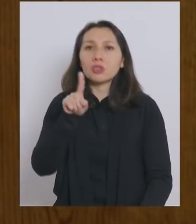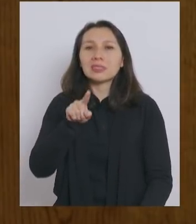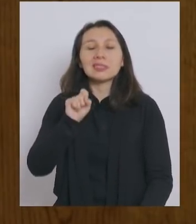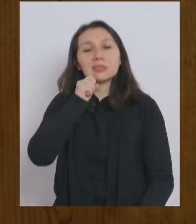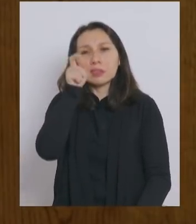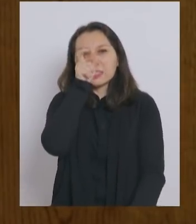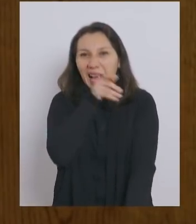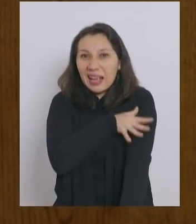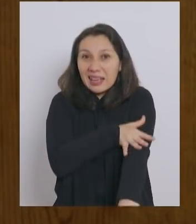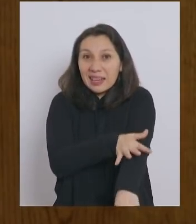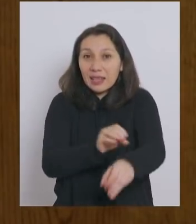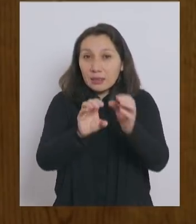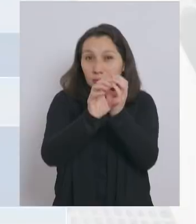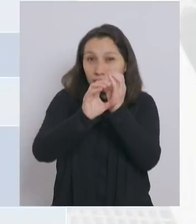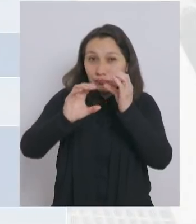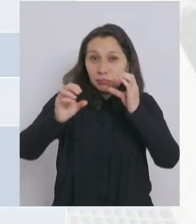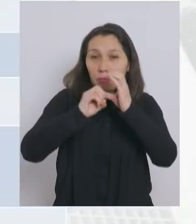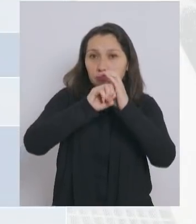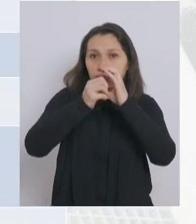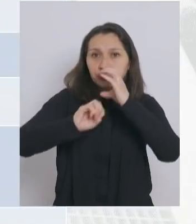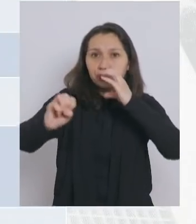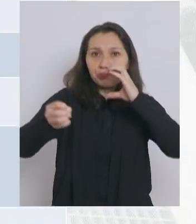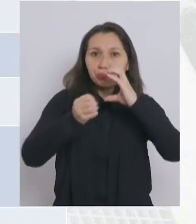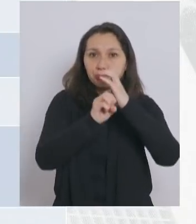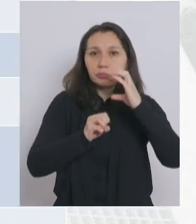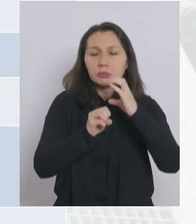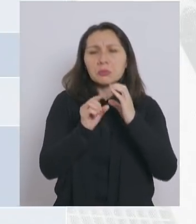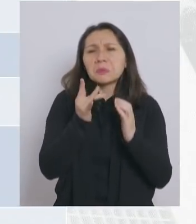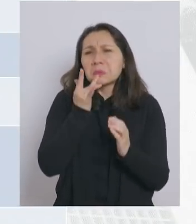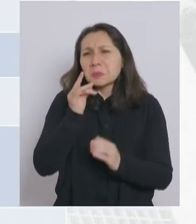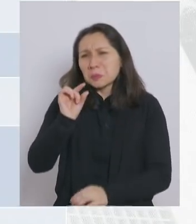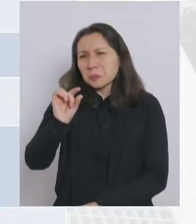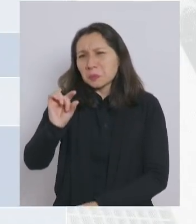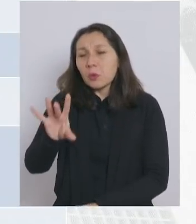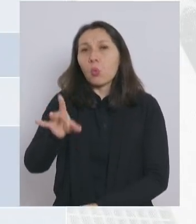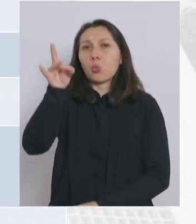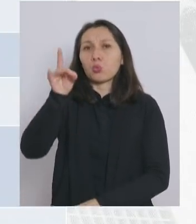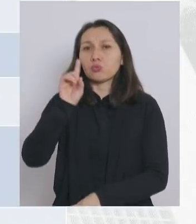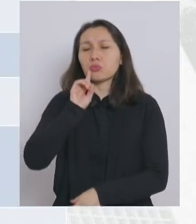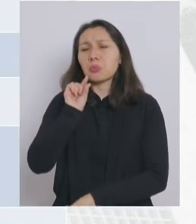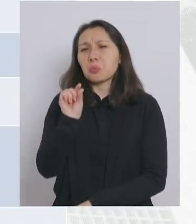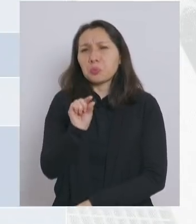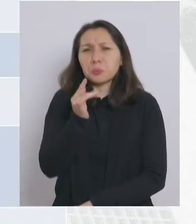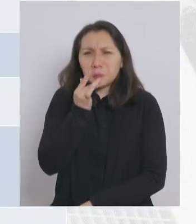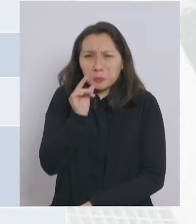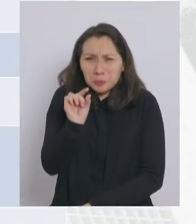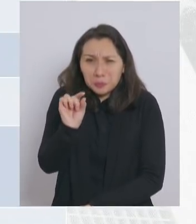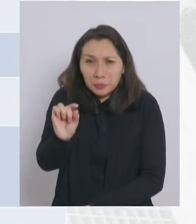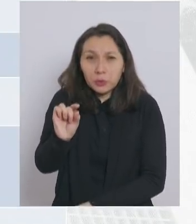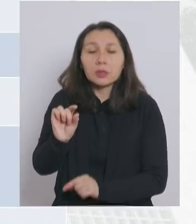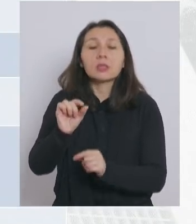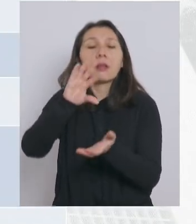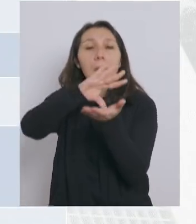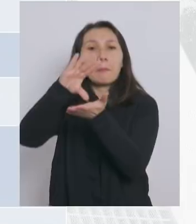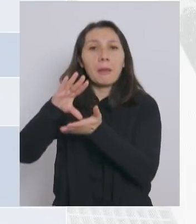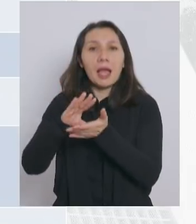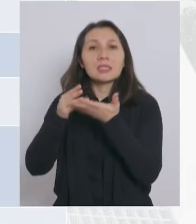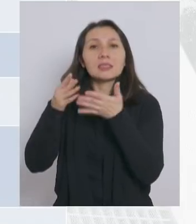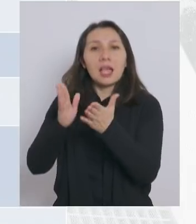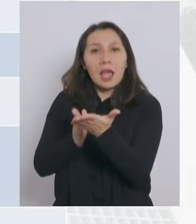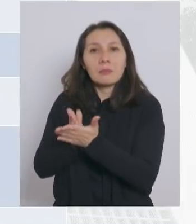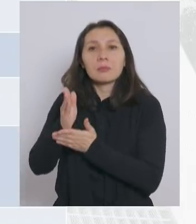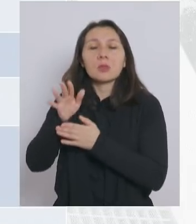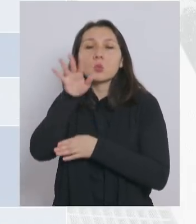se han presentado en una frecuencia muy baja en los países donde se ha